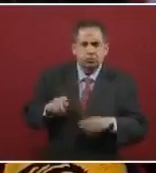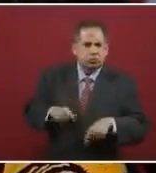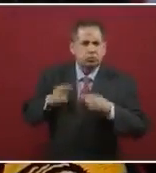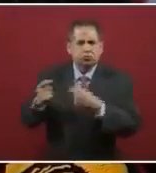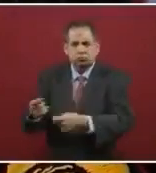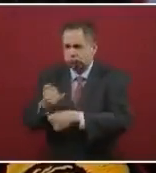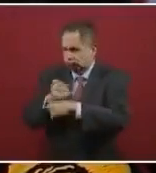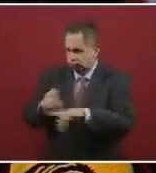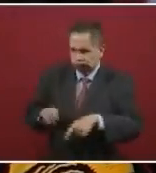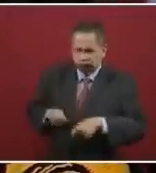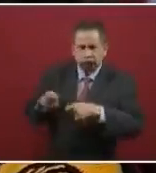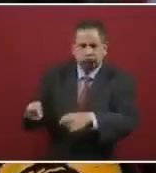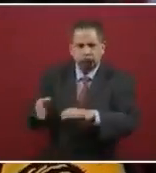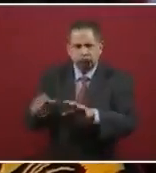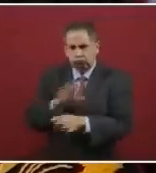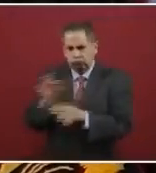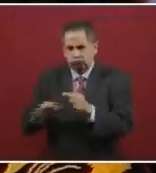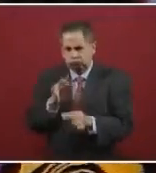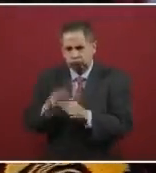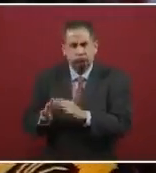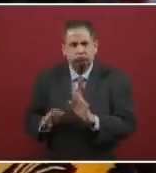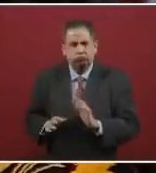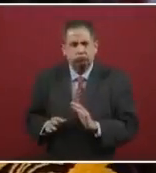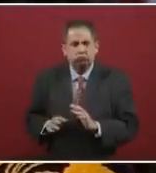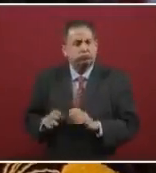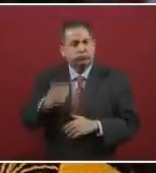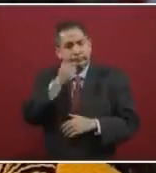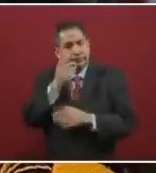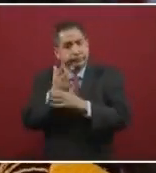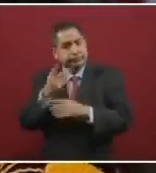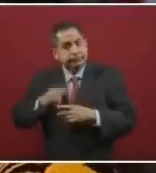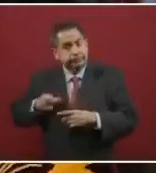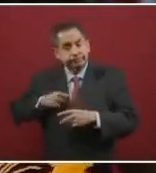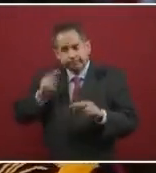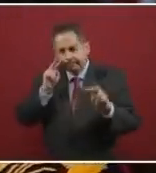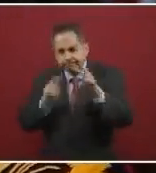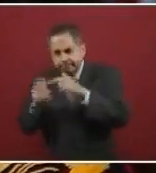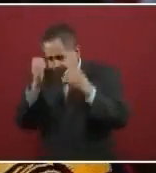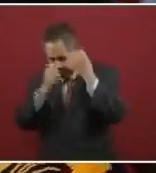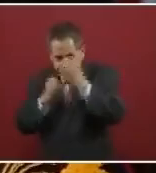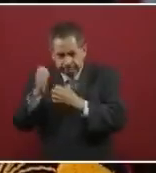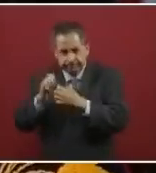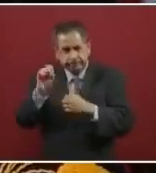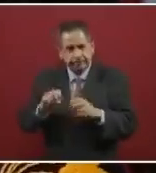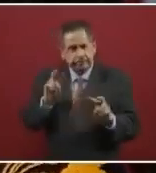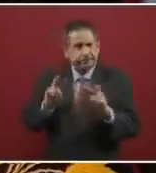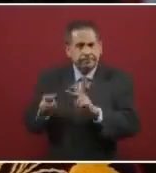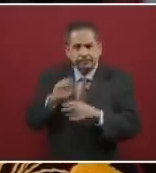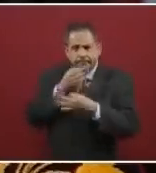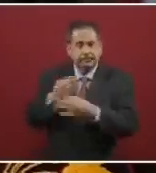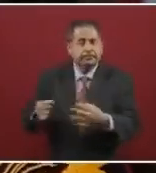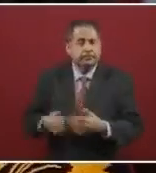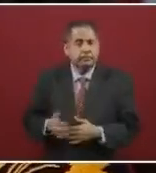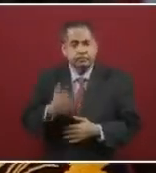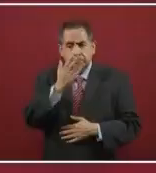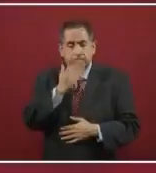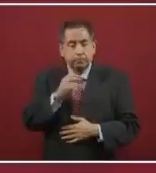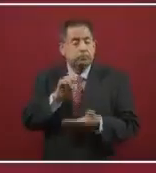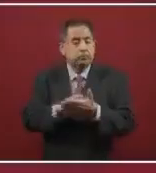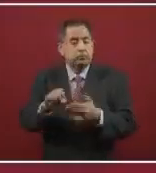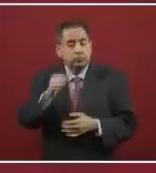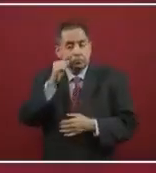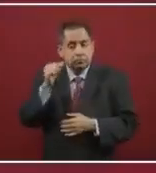la información correcta, dicen estos analistas y estos activistas en el sur, porque ni siquiera en el caso de